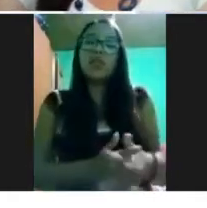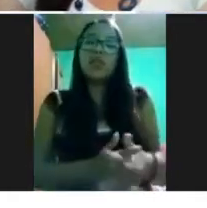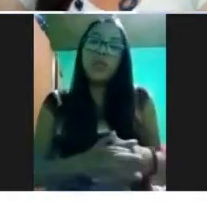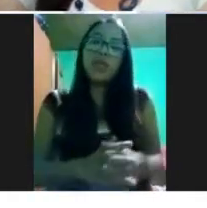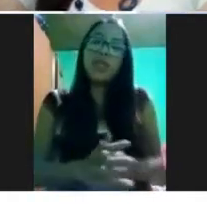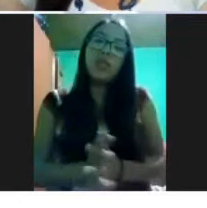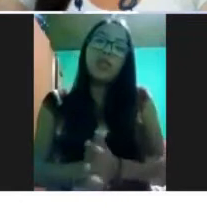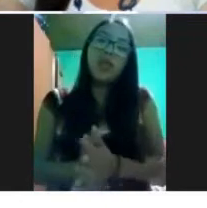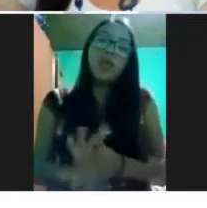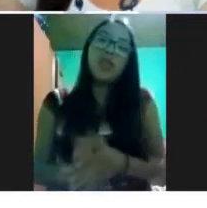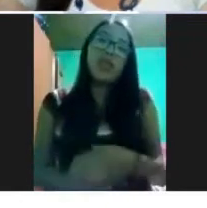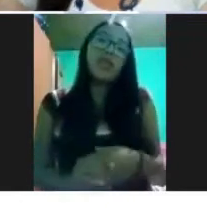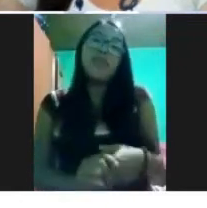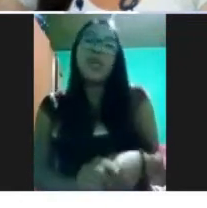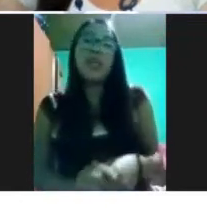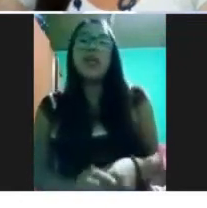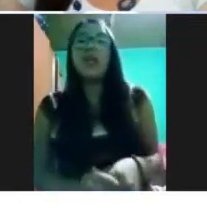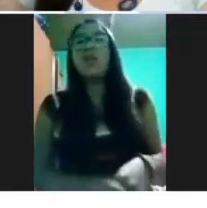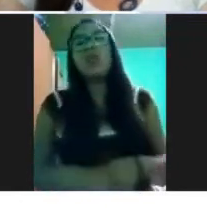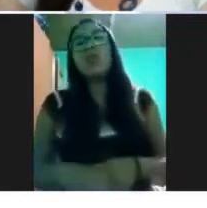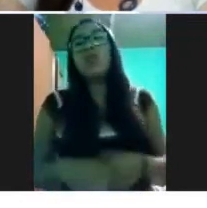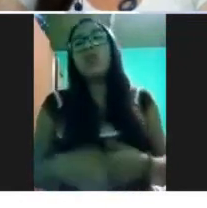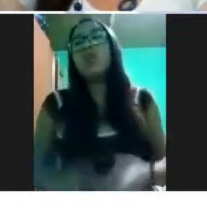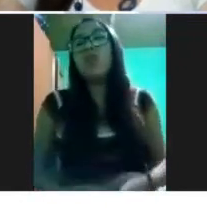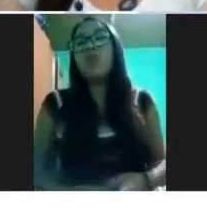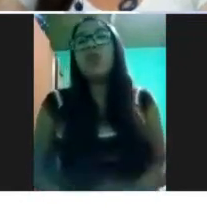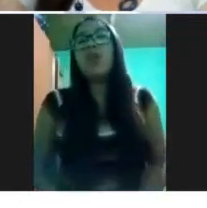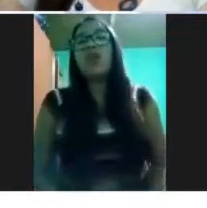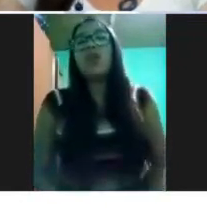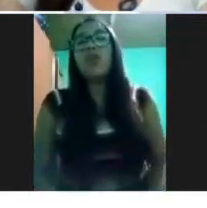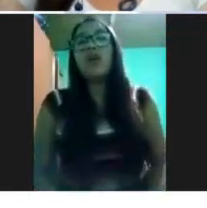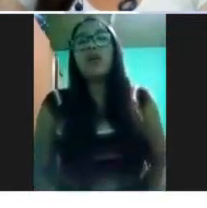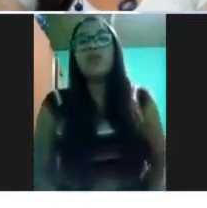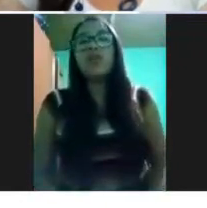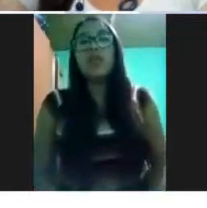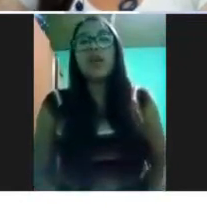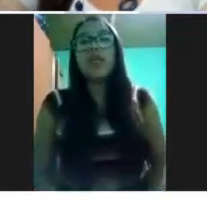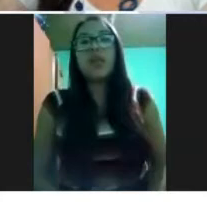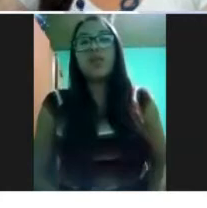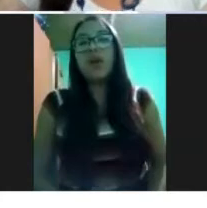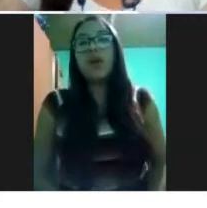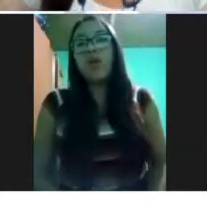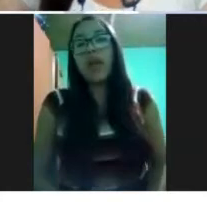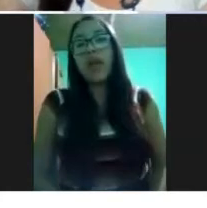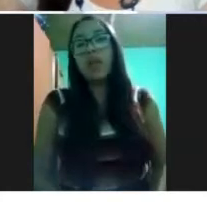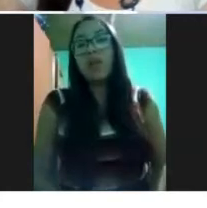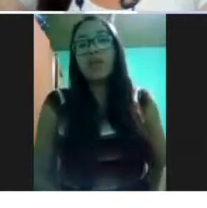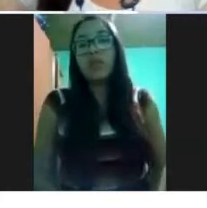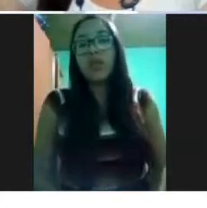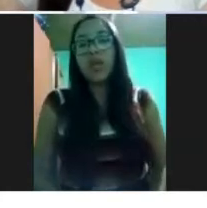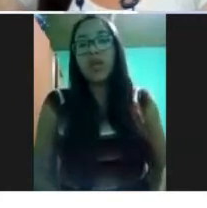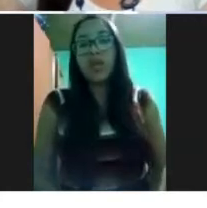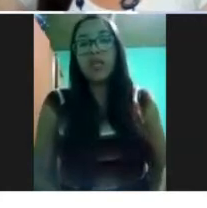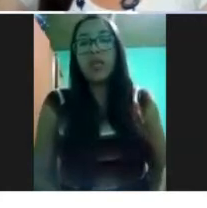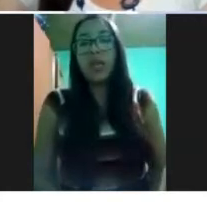recordemos el sistema de salud que está deficiente, que no contamos con insumos, que no hay un sistema de salud acorde a la